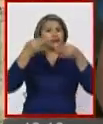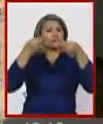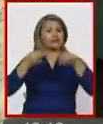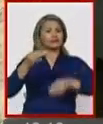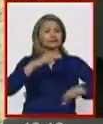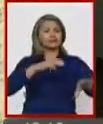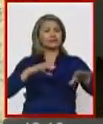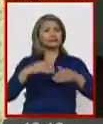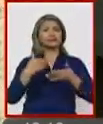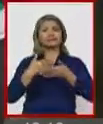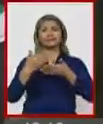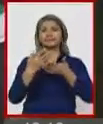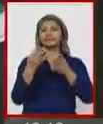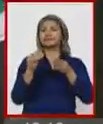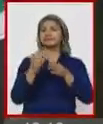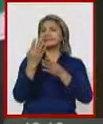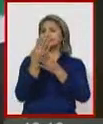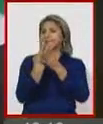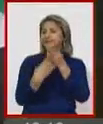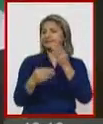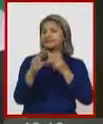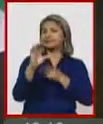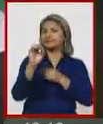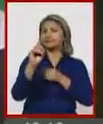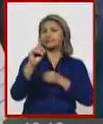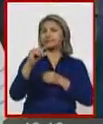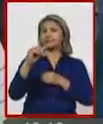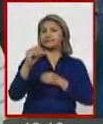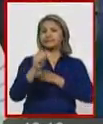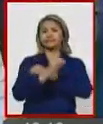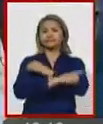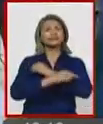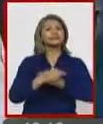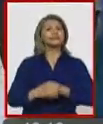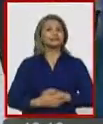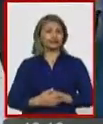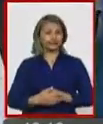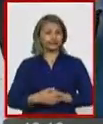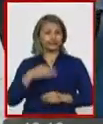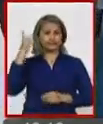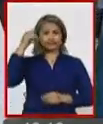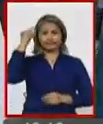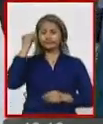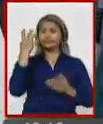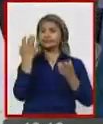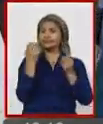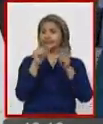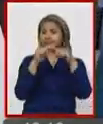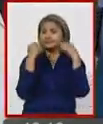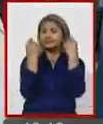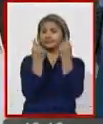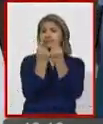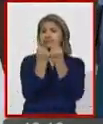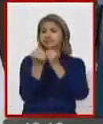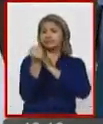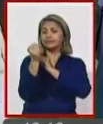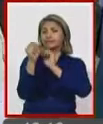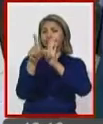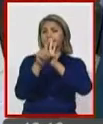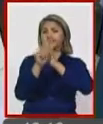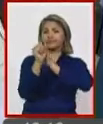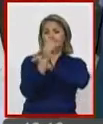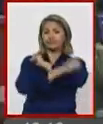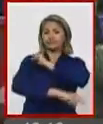acciones de presión hasta lograr la aprobación total del nuevo código penal que quiere hacer este gobierno en la plataforma jurídica para castigar